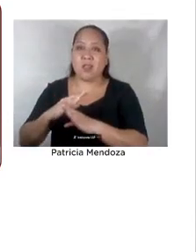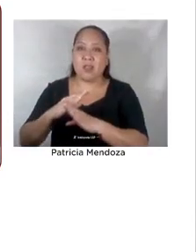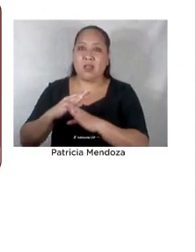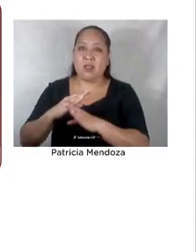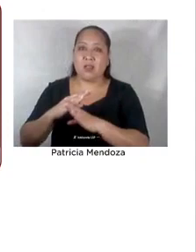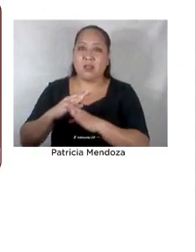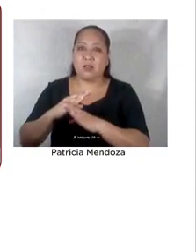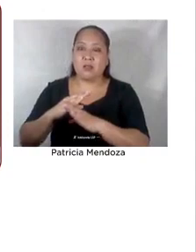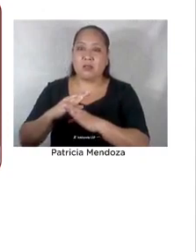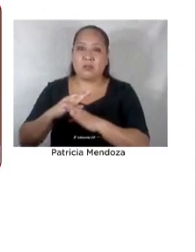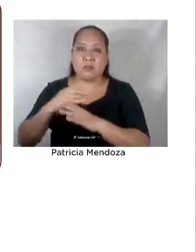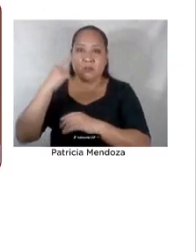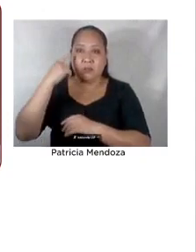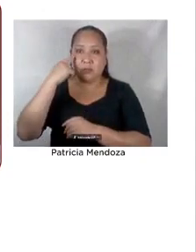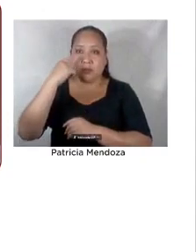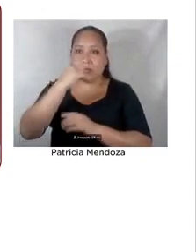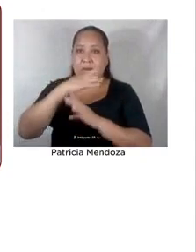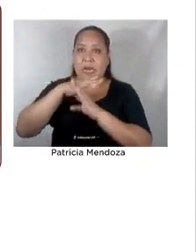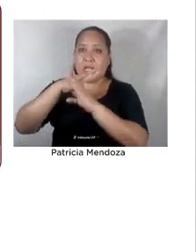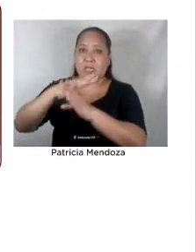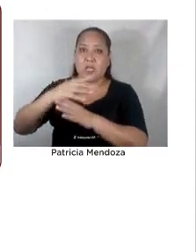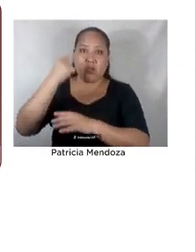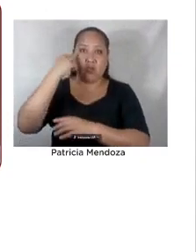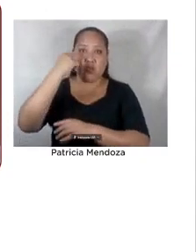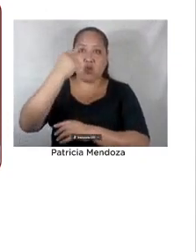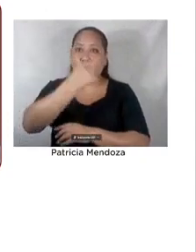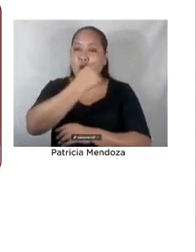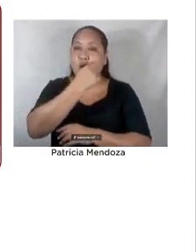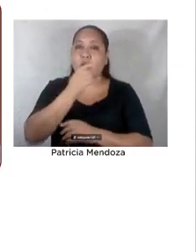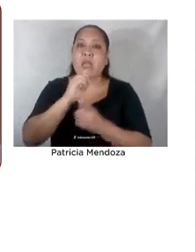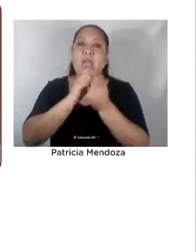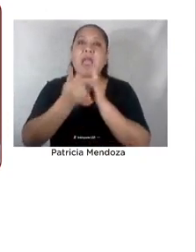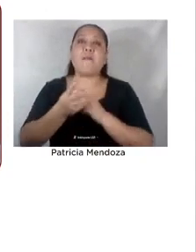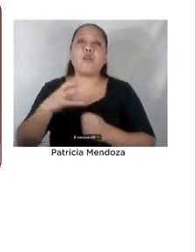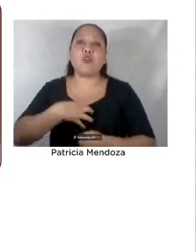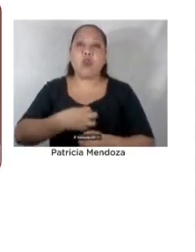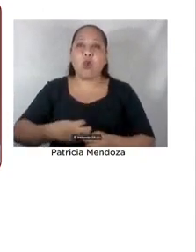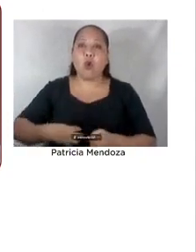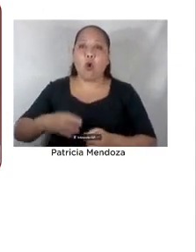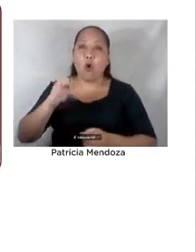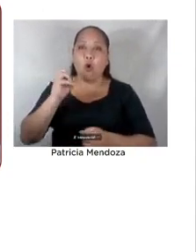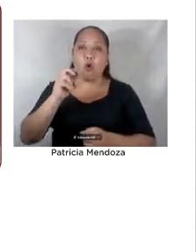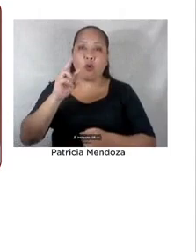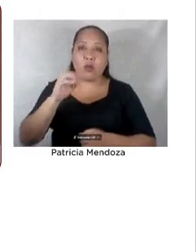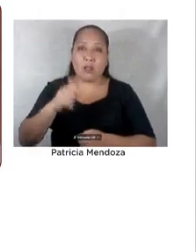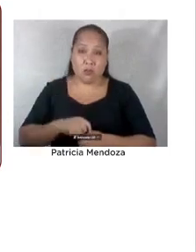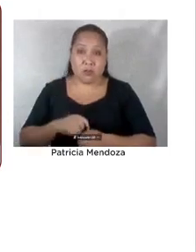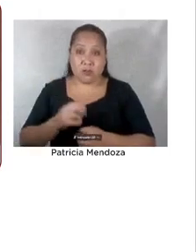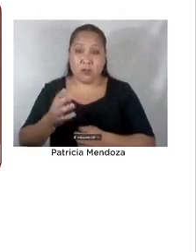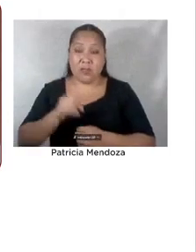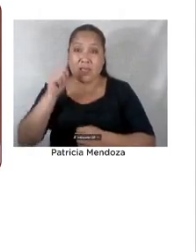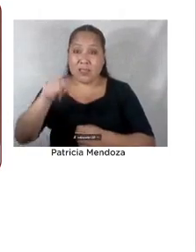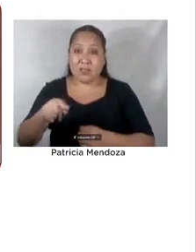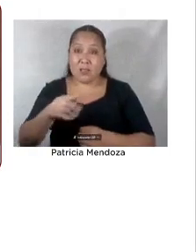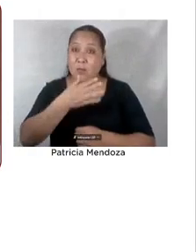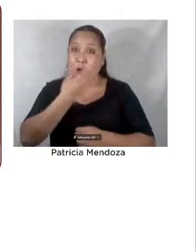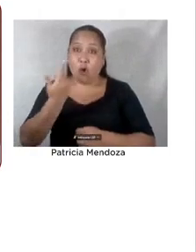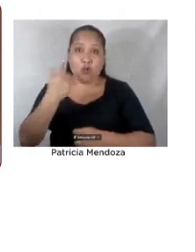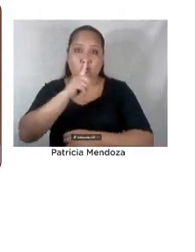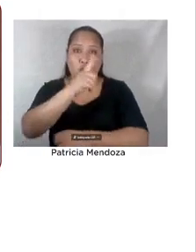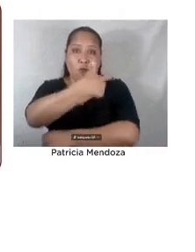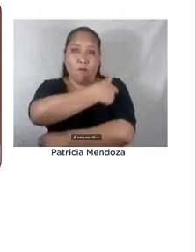órganos, ¿no? Son los grupos más importantes. En estos grupos de personas se prefiere no vacunar, ¿no? Cuando el